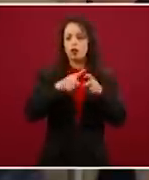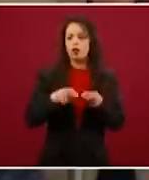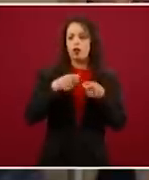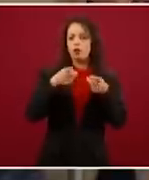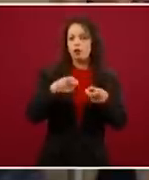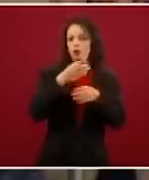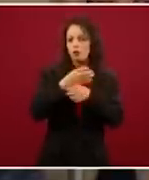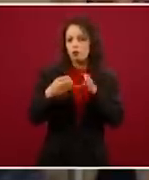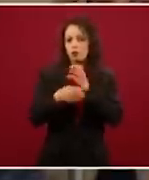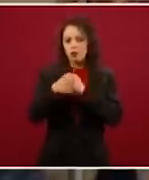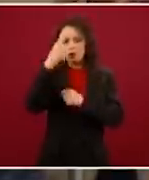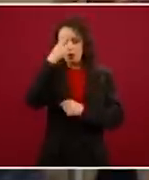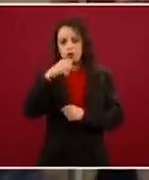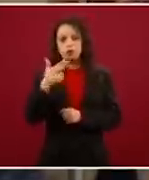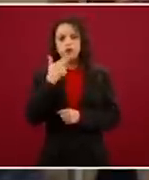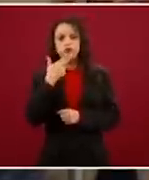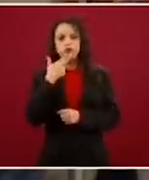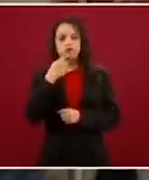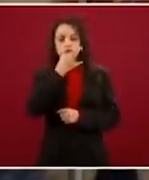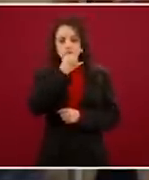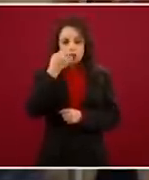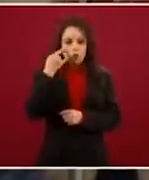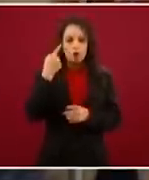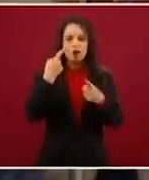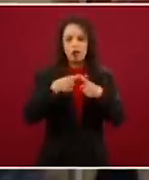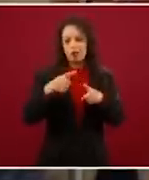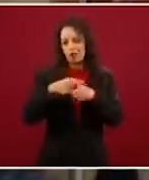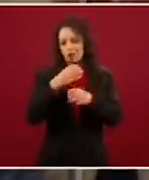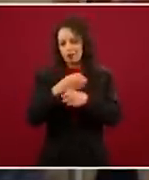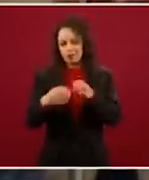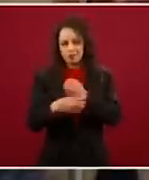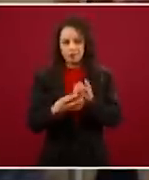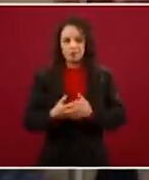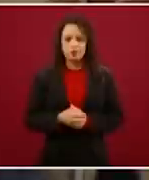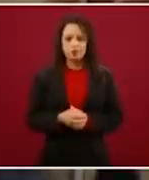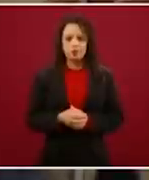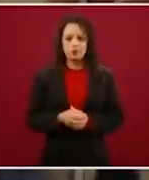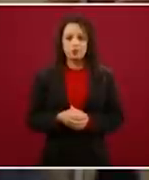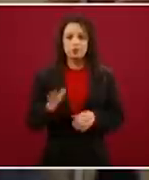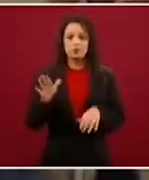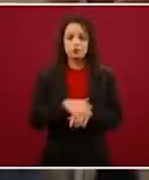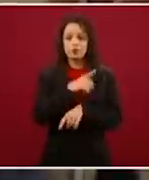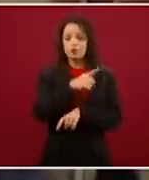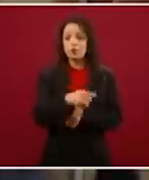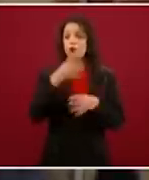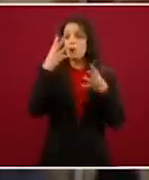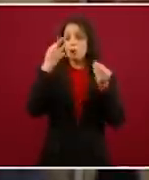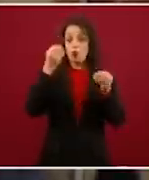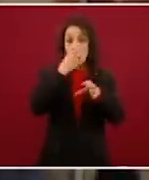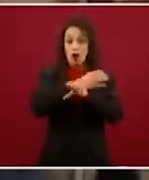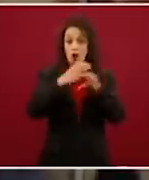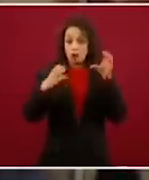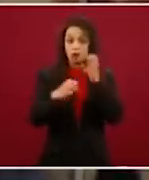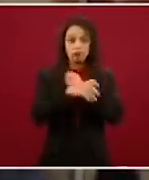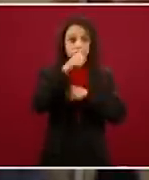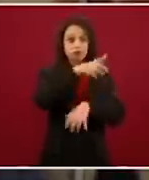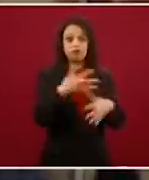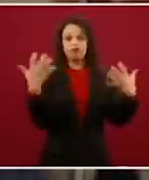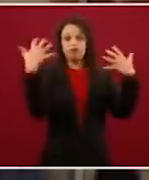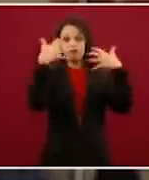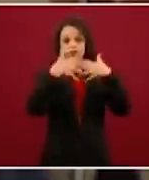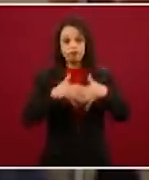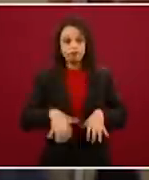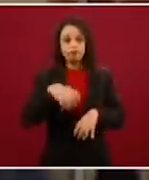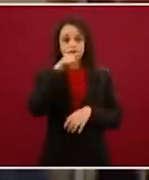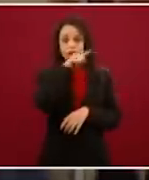información sobre esto. Un alto porcentaje de insumos viene de China. ahí en las empresas de Baja California y